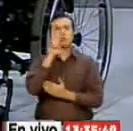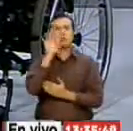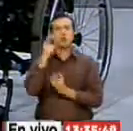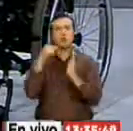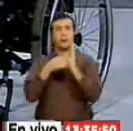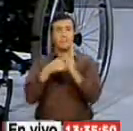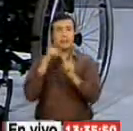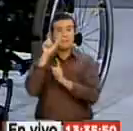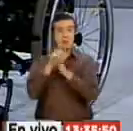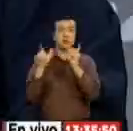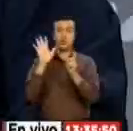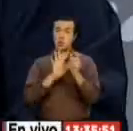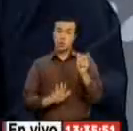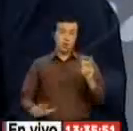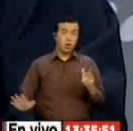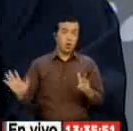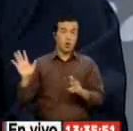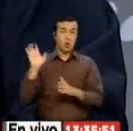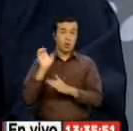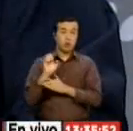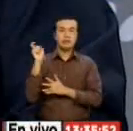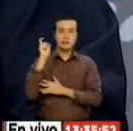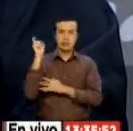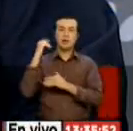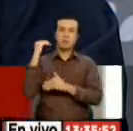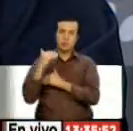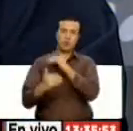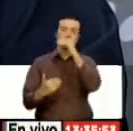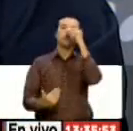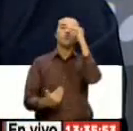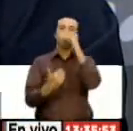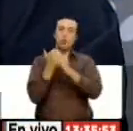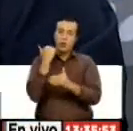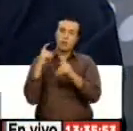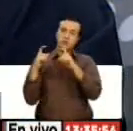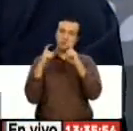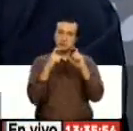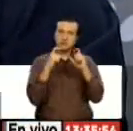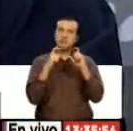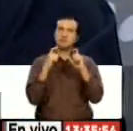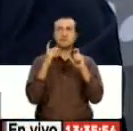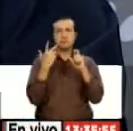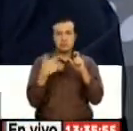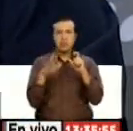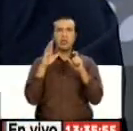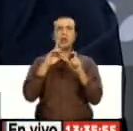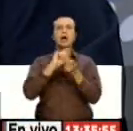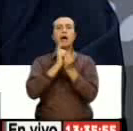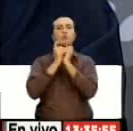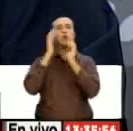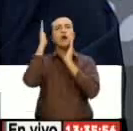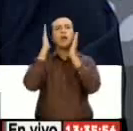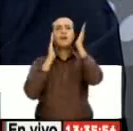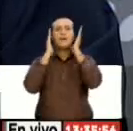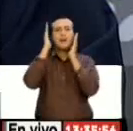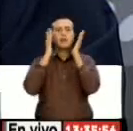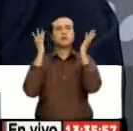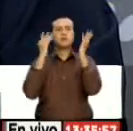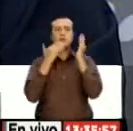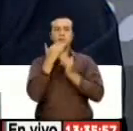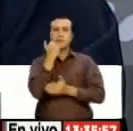mil ciudadanos son los que tendrán que hacer este proceso de nueva acreditación, no de nueva, sino una recalificación con un